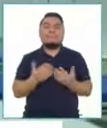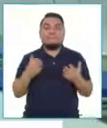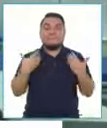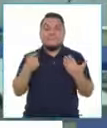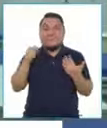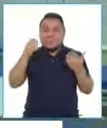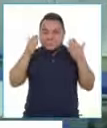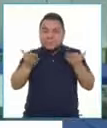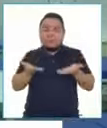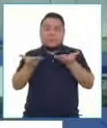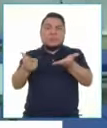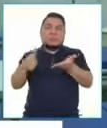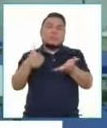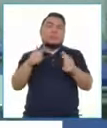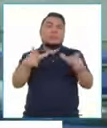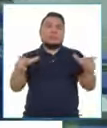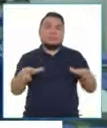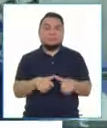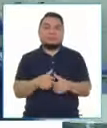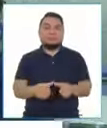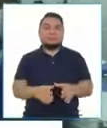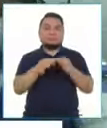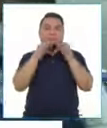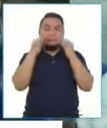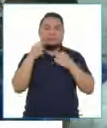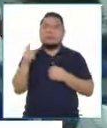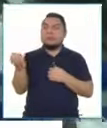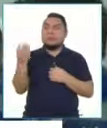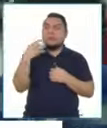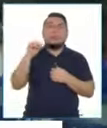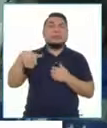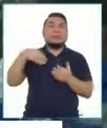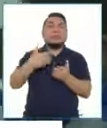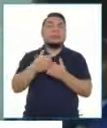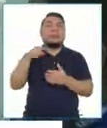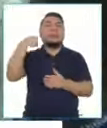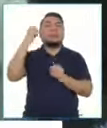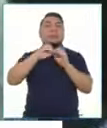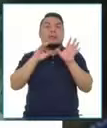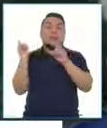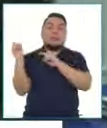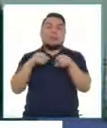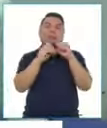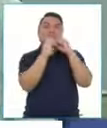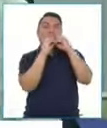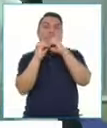pueda ser asistido a través de los concentradores que, según nos señalas, llegarán en los próximos días.